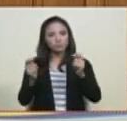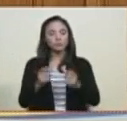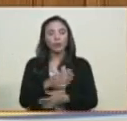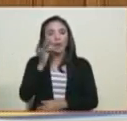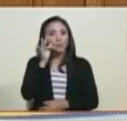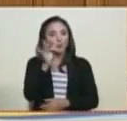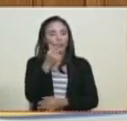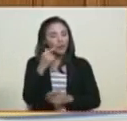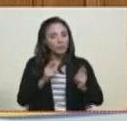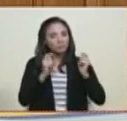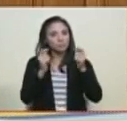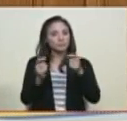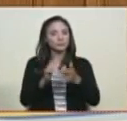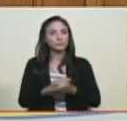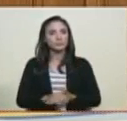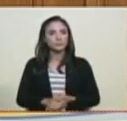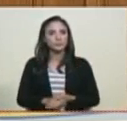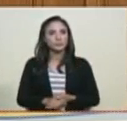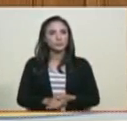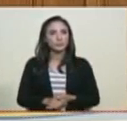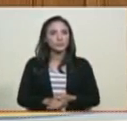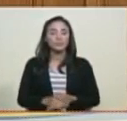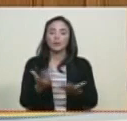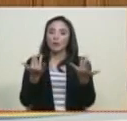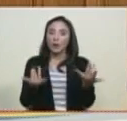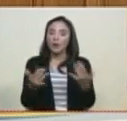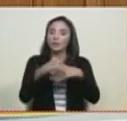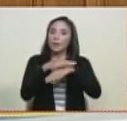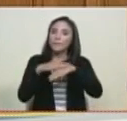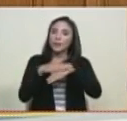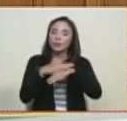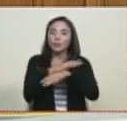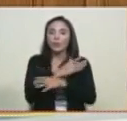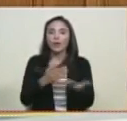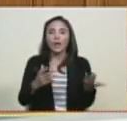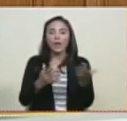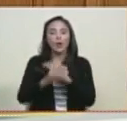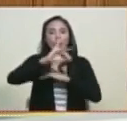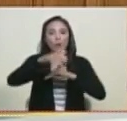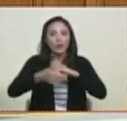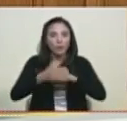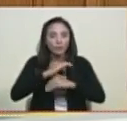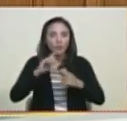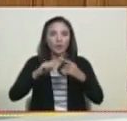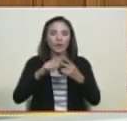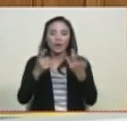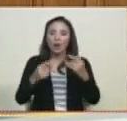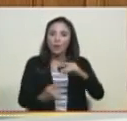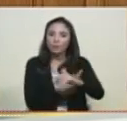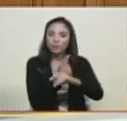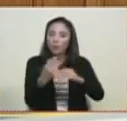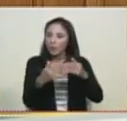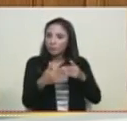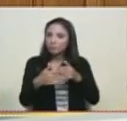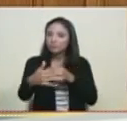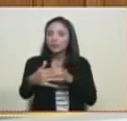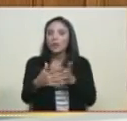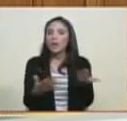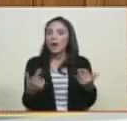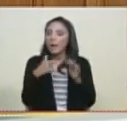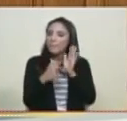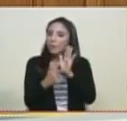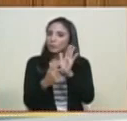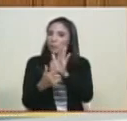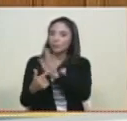Fiscalía, autorizo a usted, ministro Jorge Rodríguez, ministro Reverol, en las próximas horas y en los próximos días,